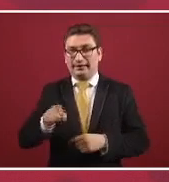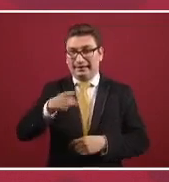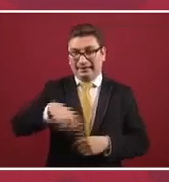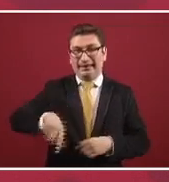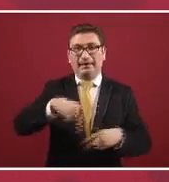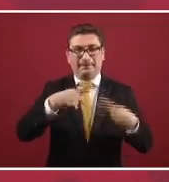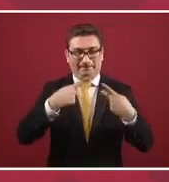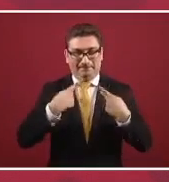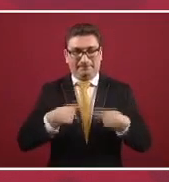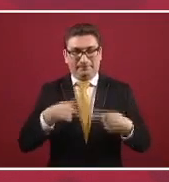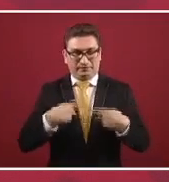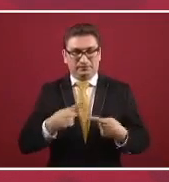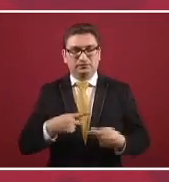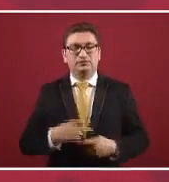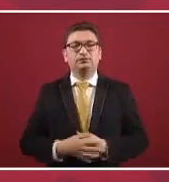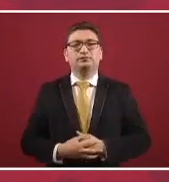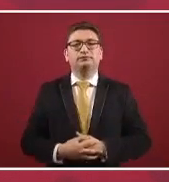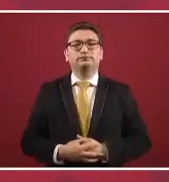va a haber